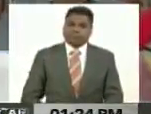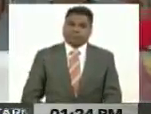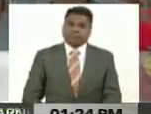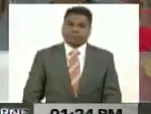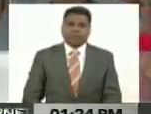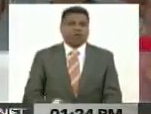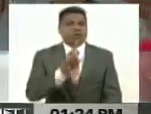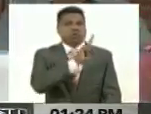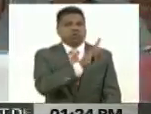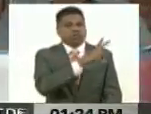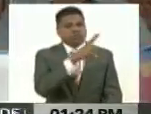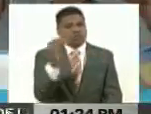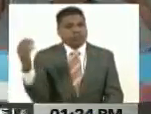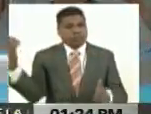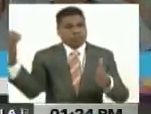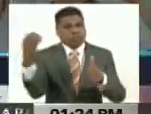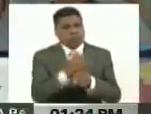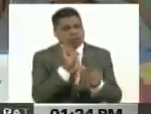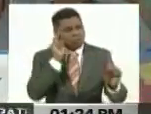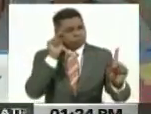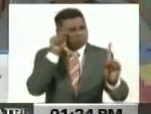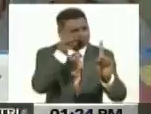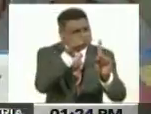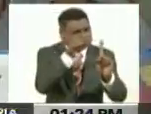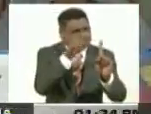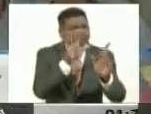no hemos logrado los objetivos.